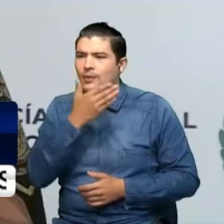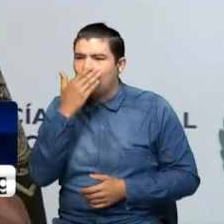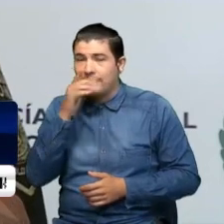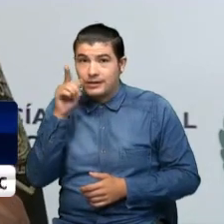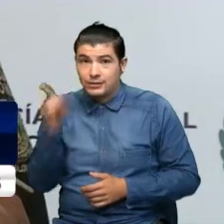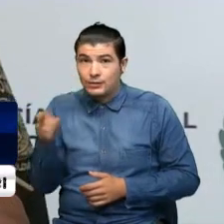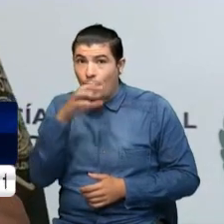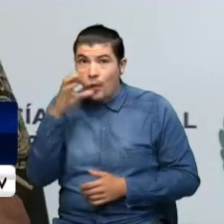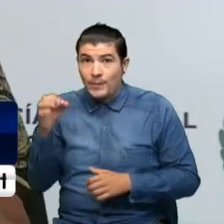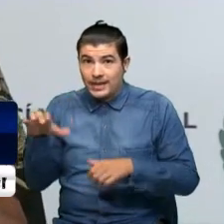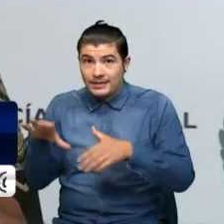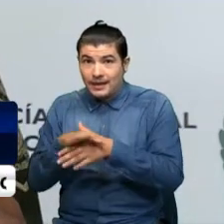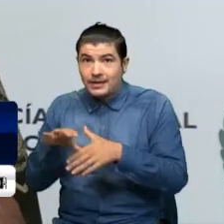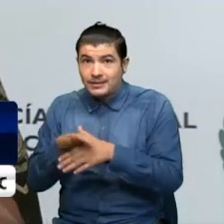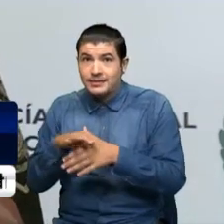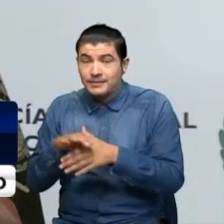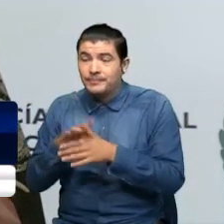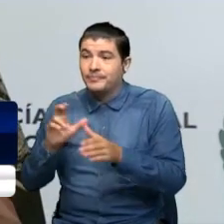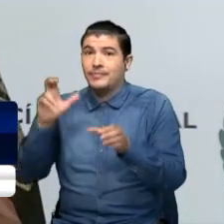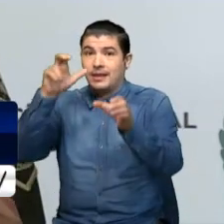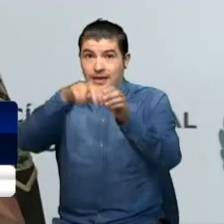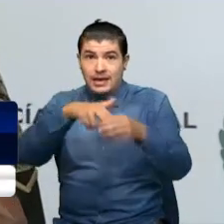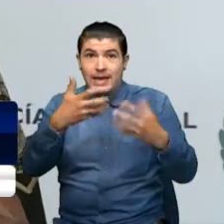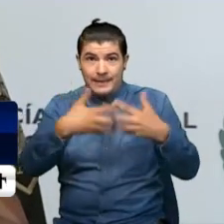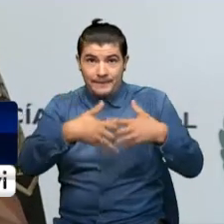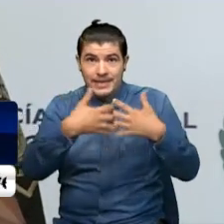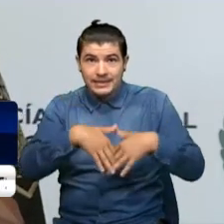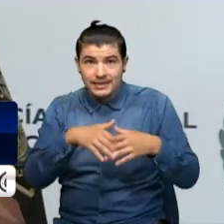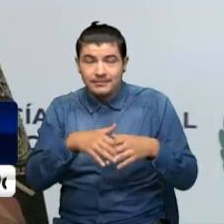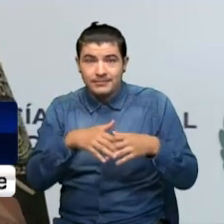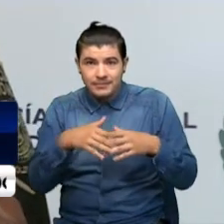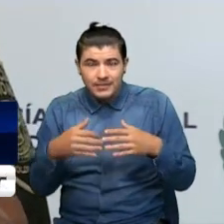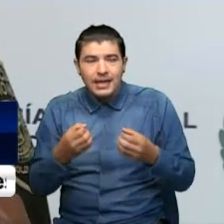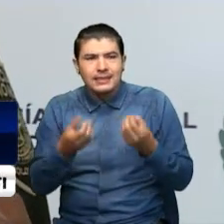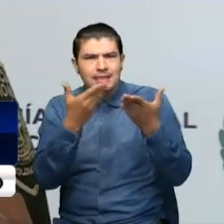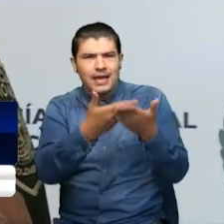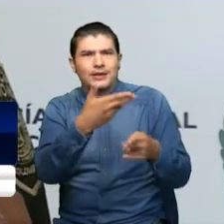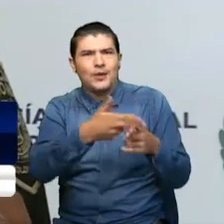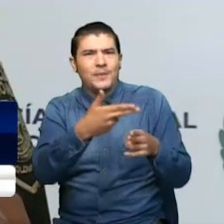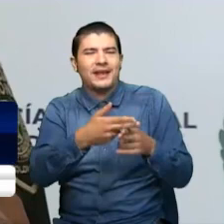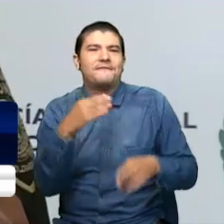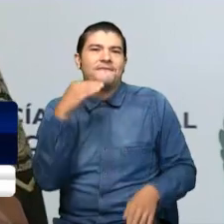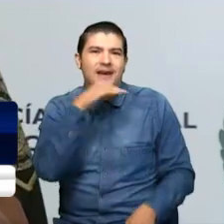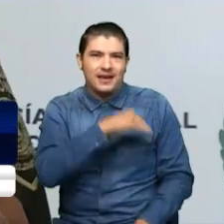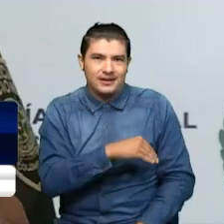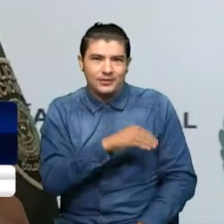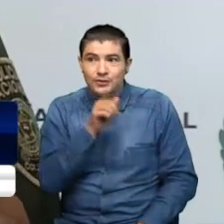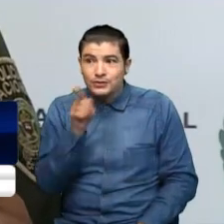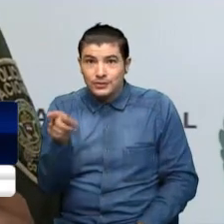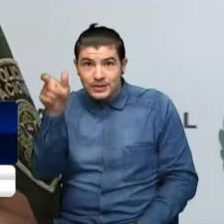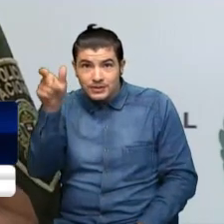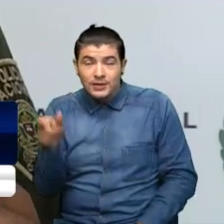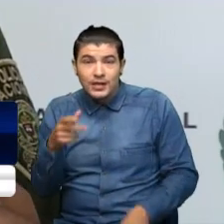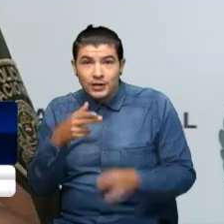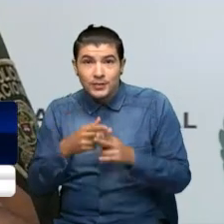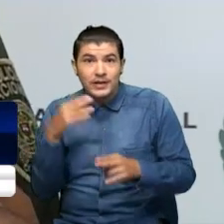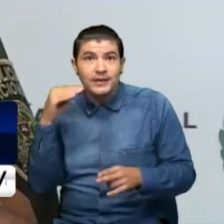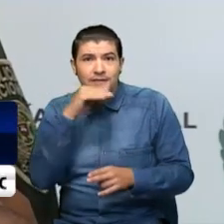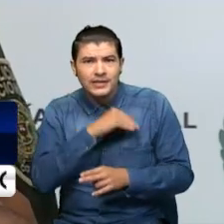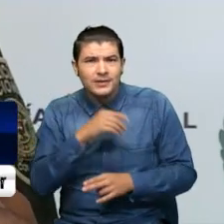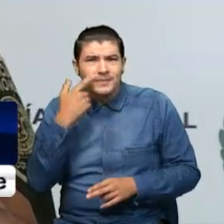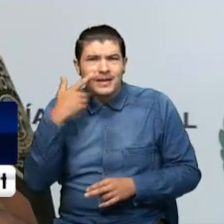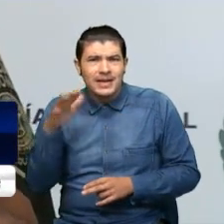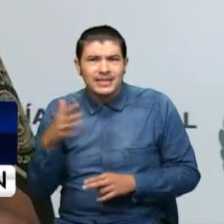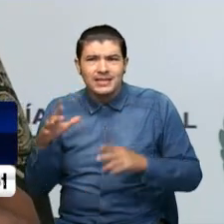información que se aporta al empleador por parte de la víctima corresponde al